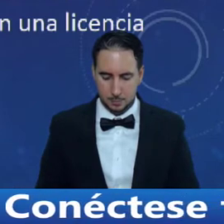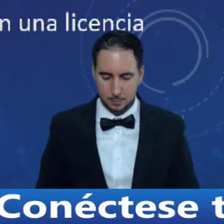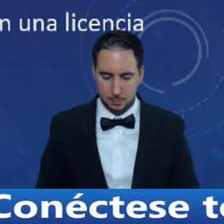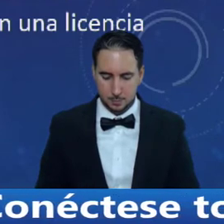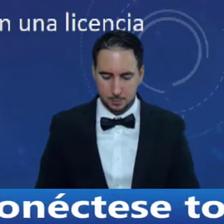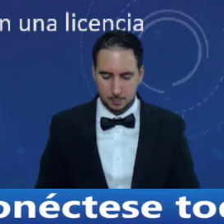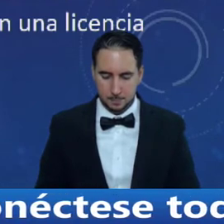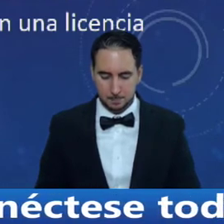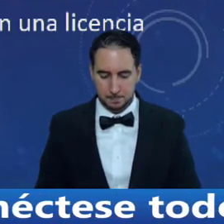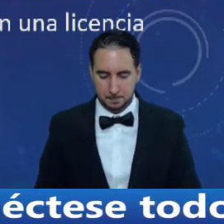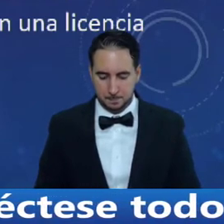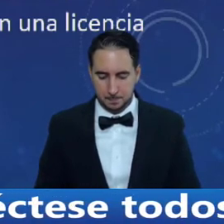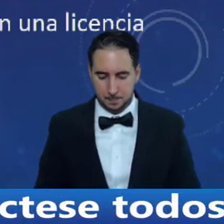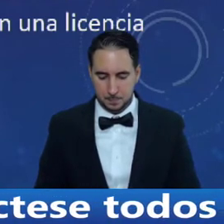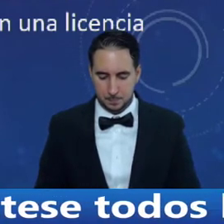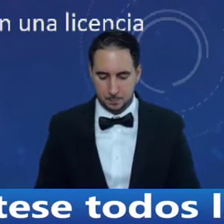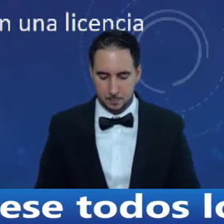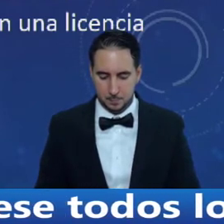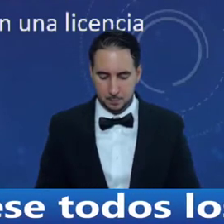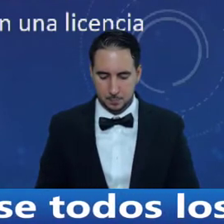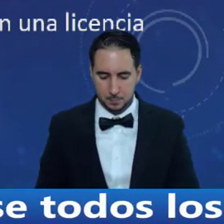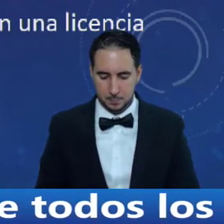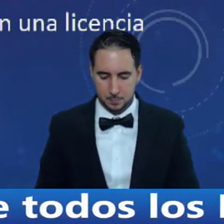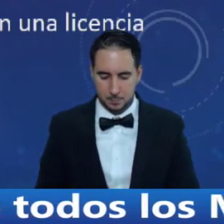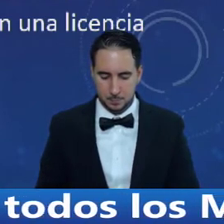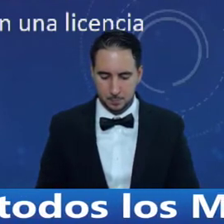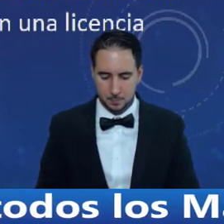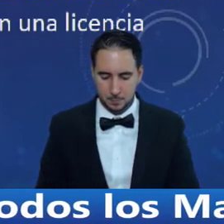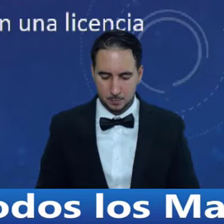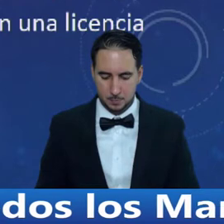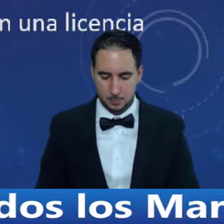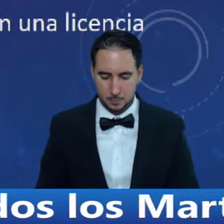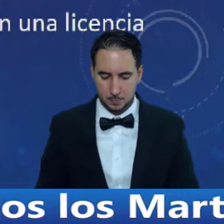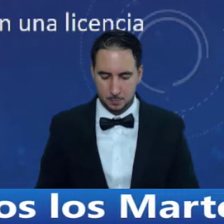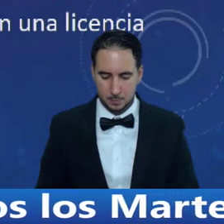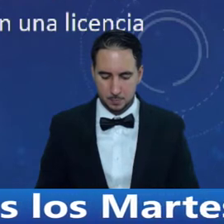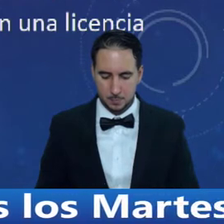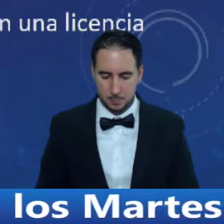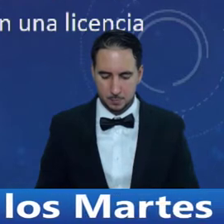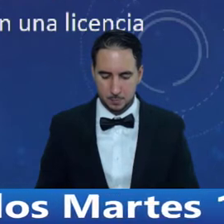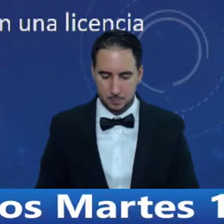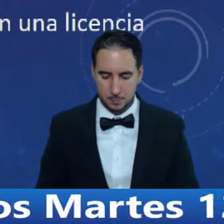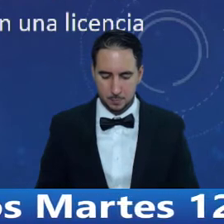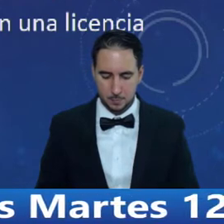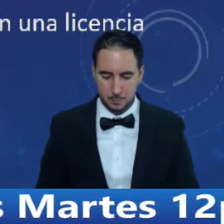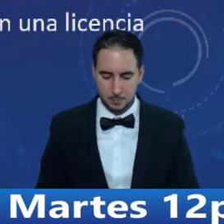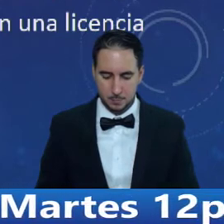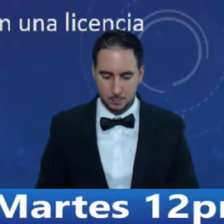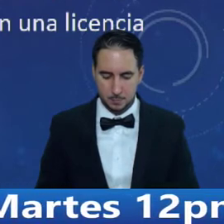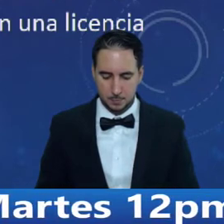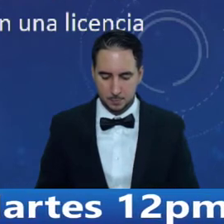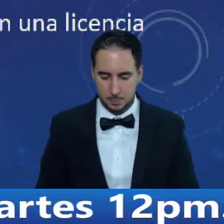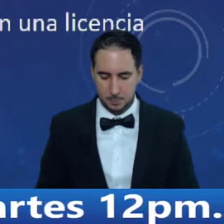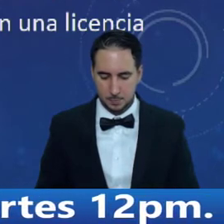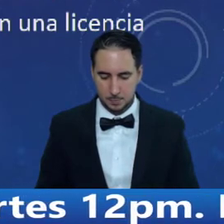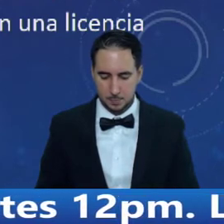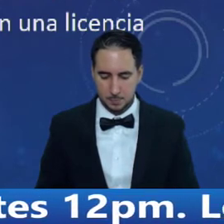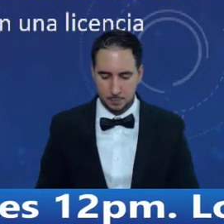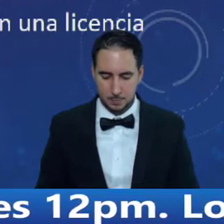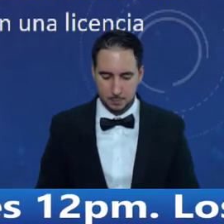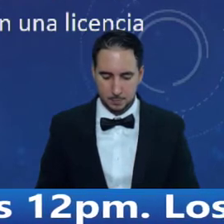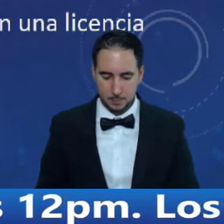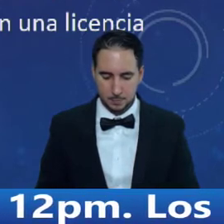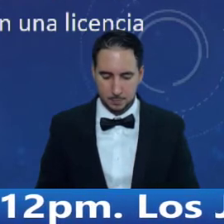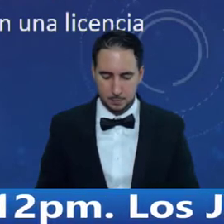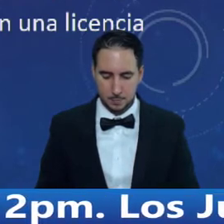Pero bueno, una vez usted ya esté listo, de que ya esté preparado, que ya sabe todo el material, puede hacer una clase, puede hacer una